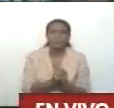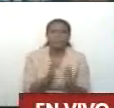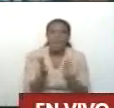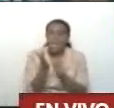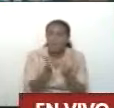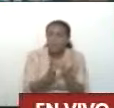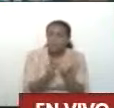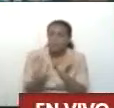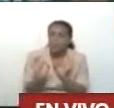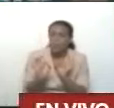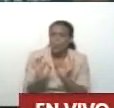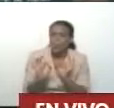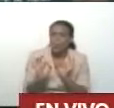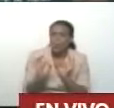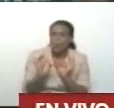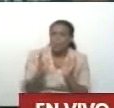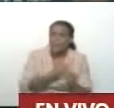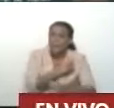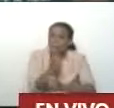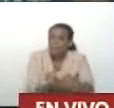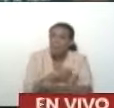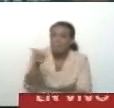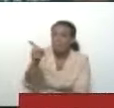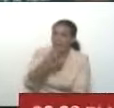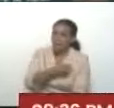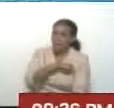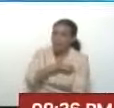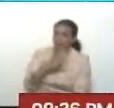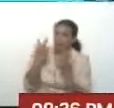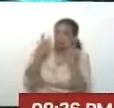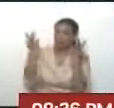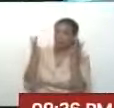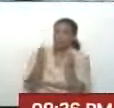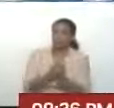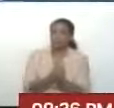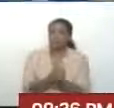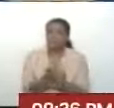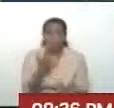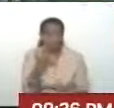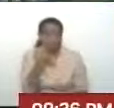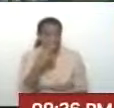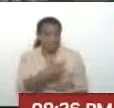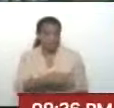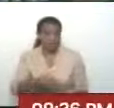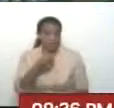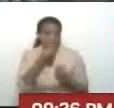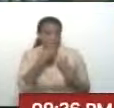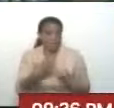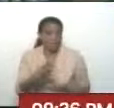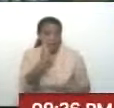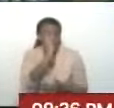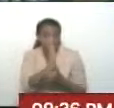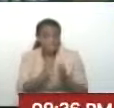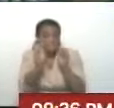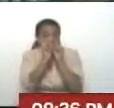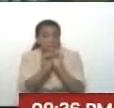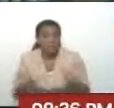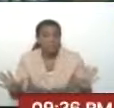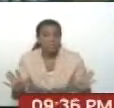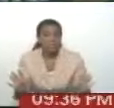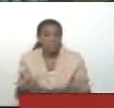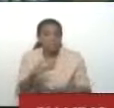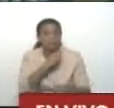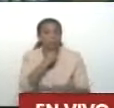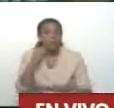Jesús Cómo se llama el Jesús jes El gran poder del gran poder mira mira la medalla Es una belleza viene bendecida de allá